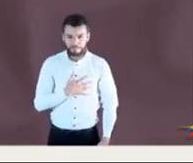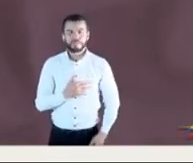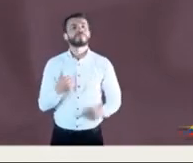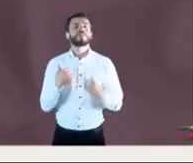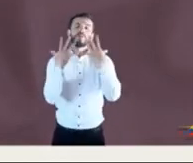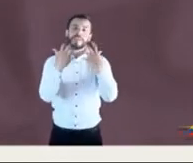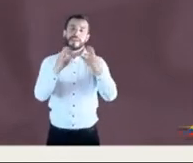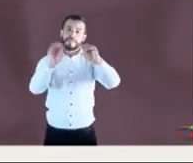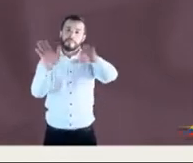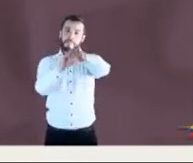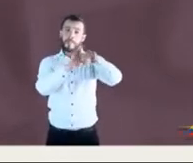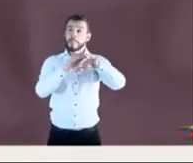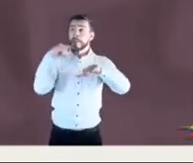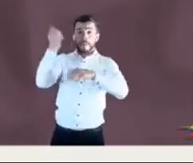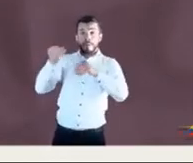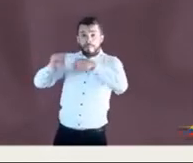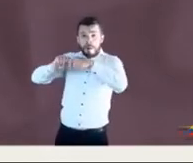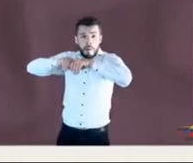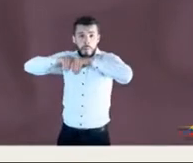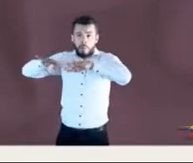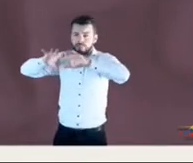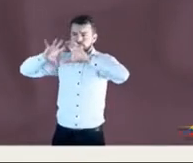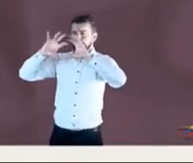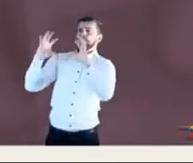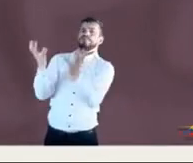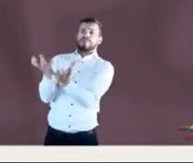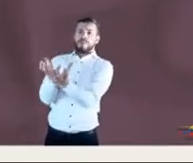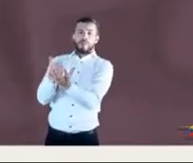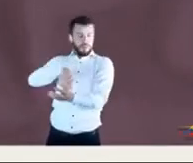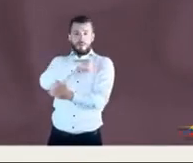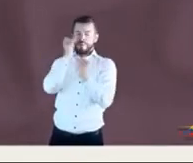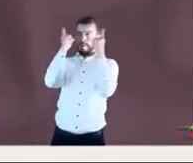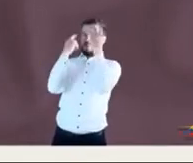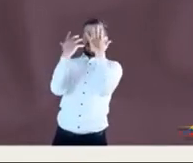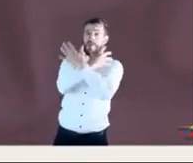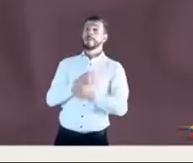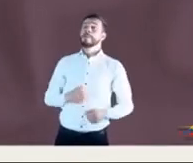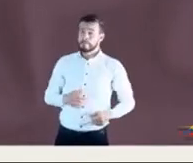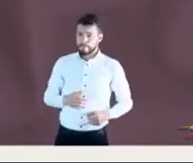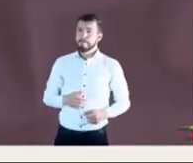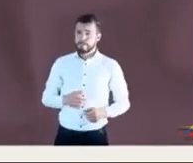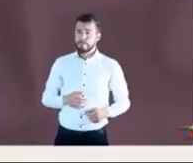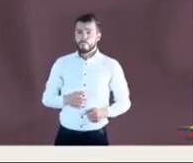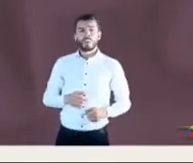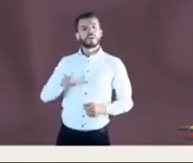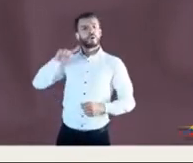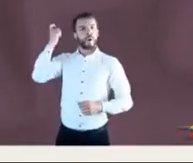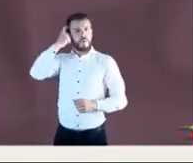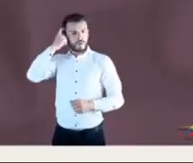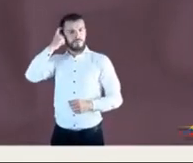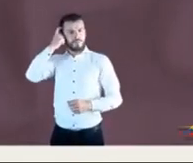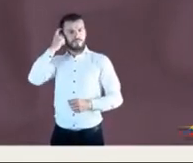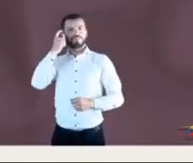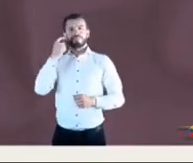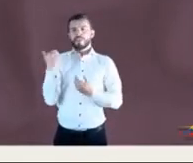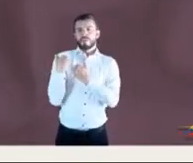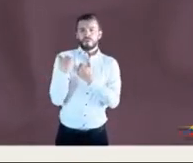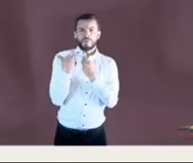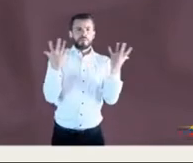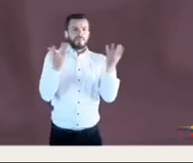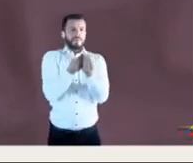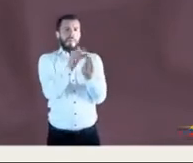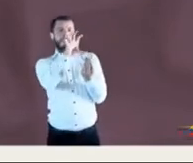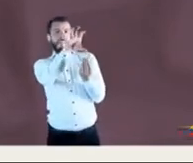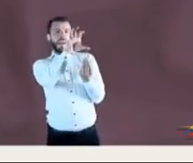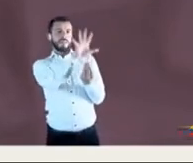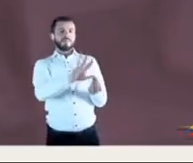la pandemia nos ha tomado a todos por sorpresa y que al gobierno le ha tocado enfrentar un reto sin precedentes para proteger a